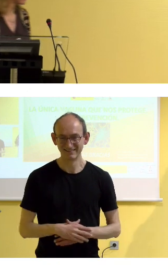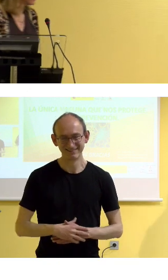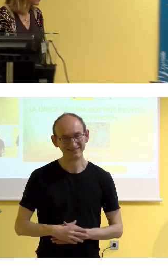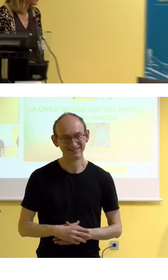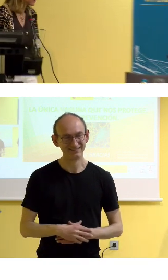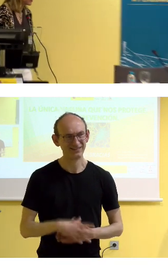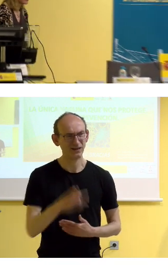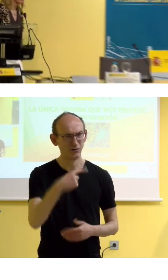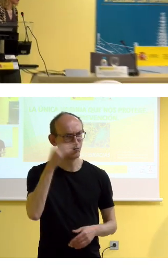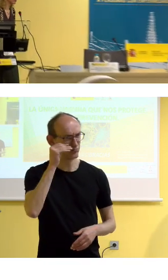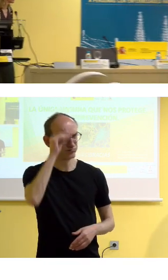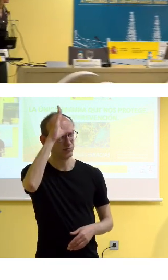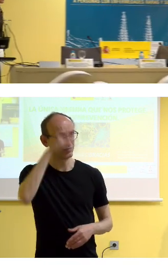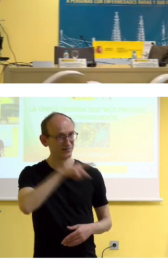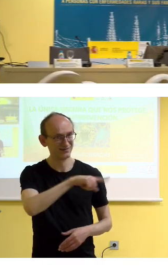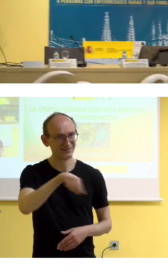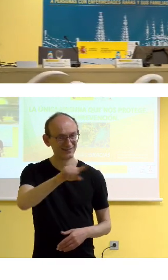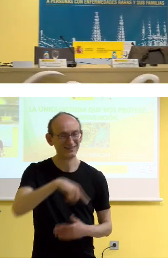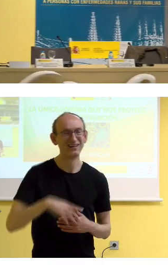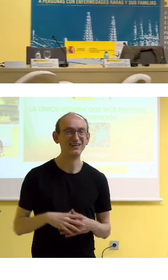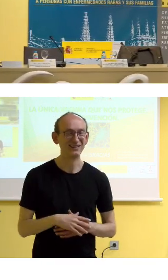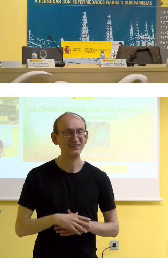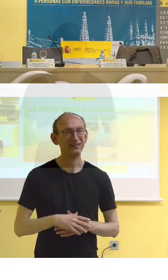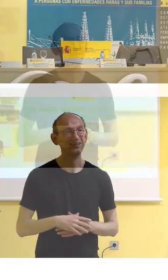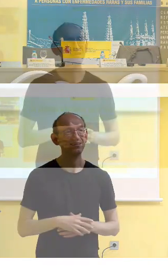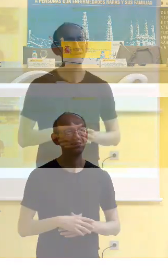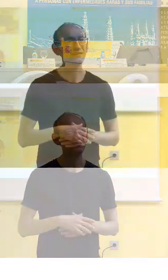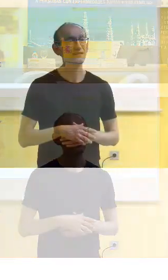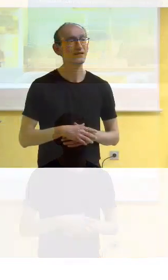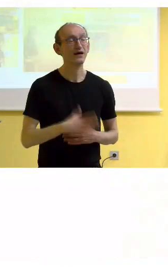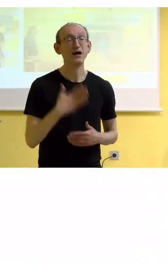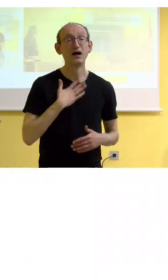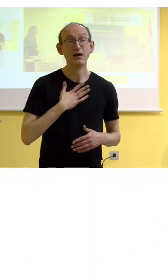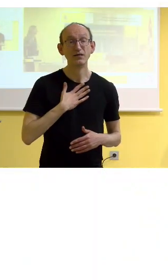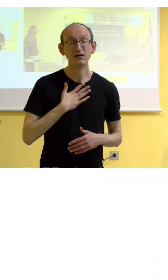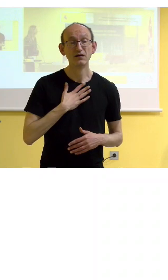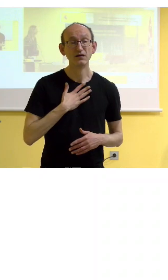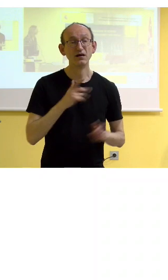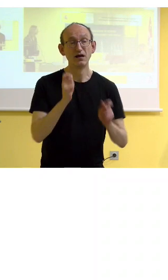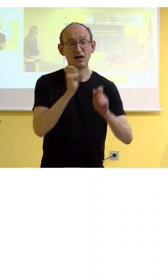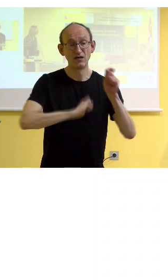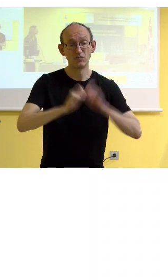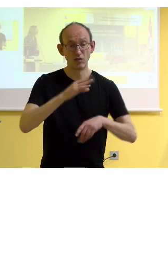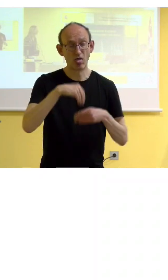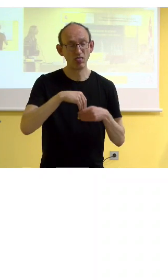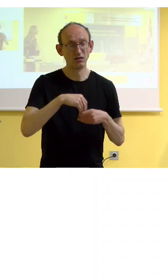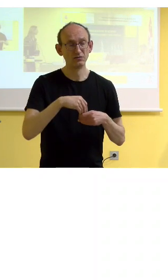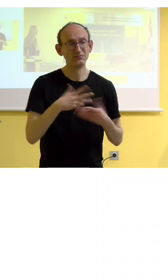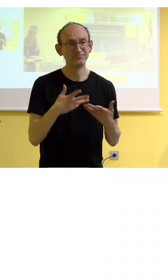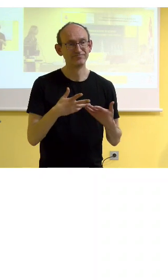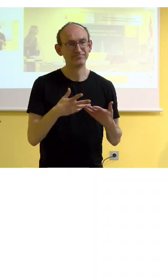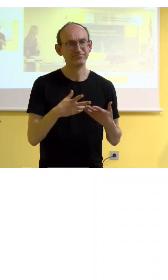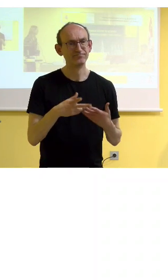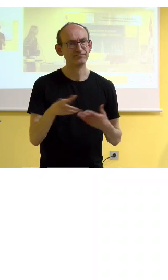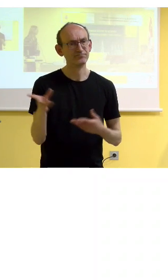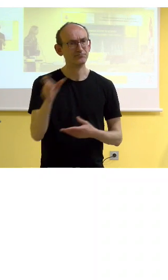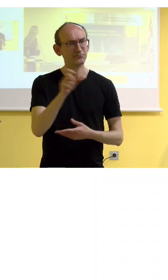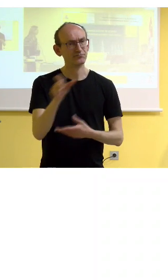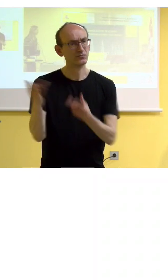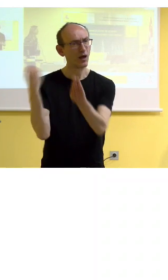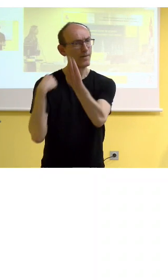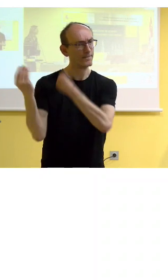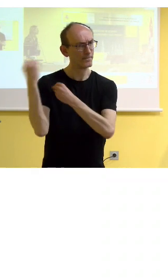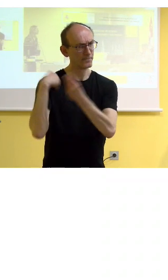Son muy listos todos. Bueno. Por ejemplo, a mí en la asociación evidentemente me llegan Claro. preguntas y me llegan,